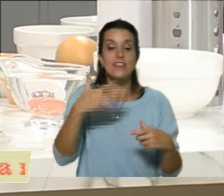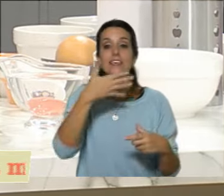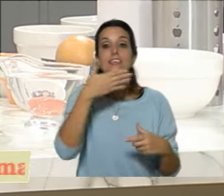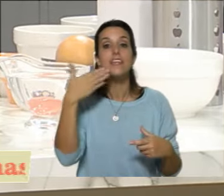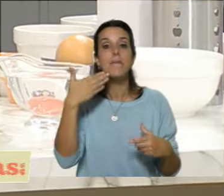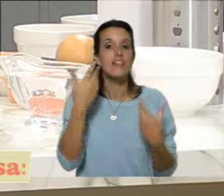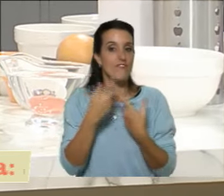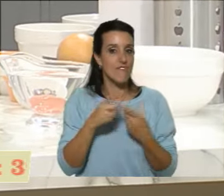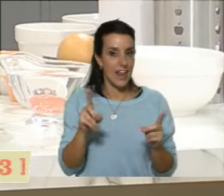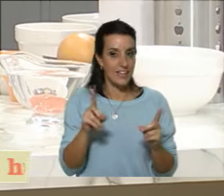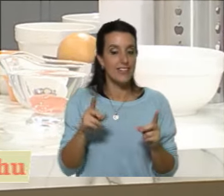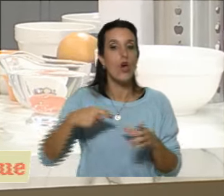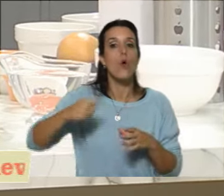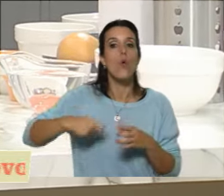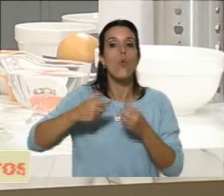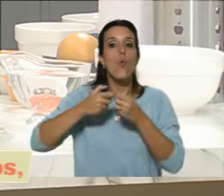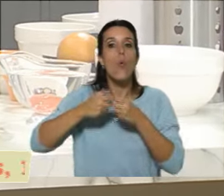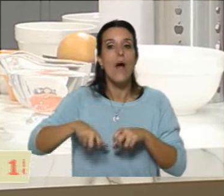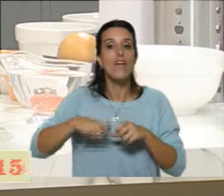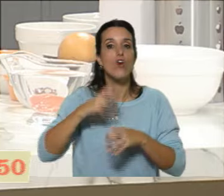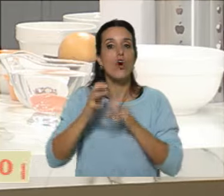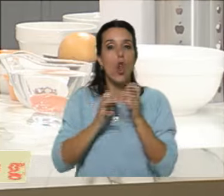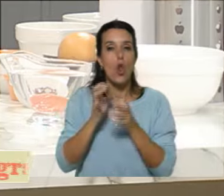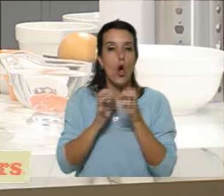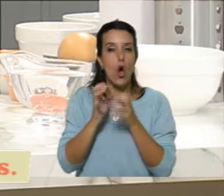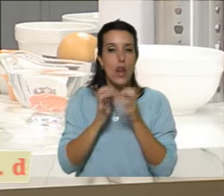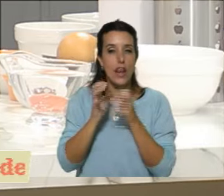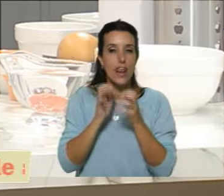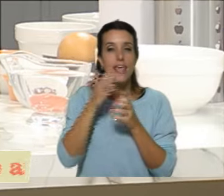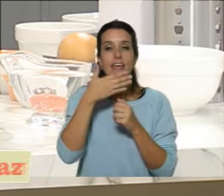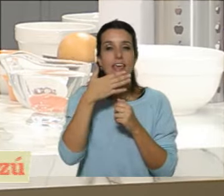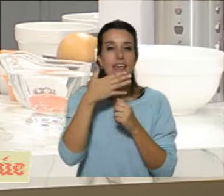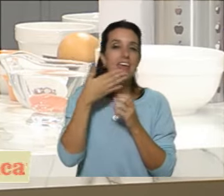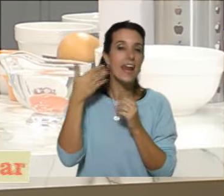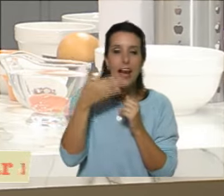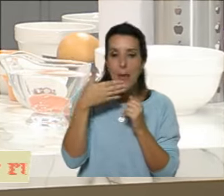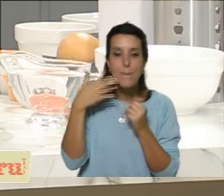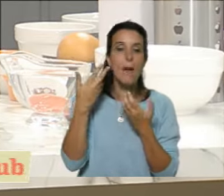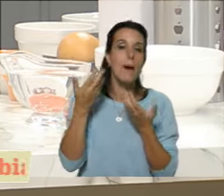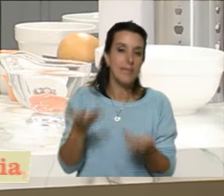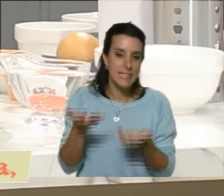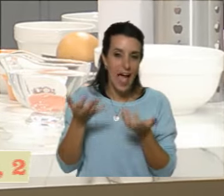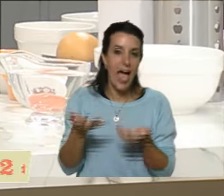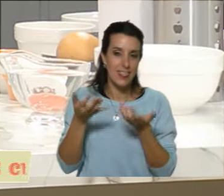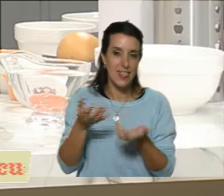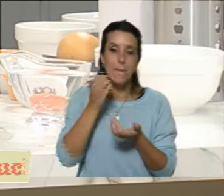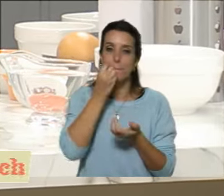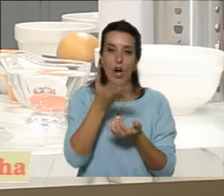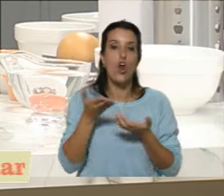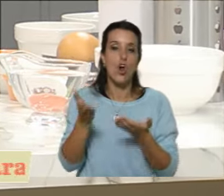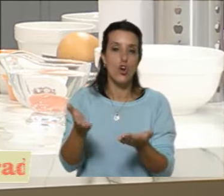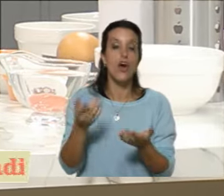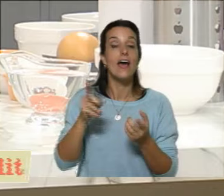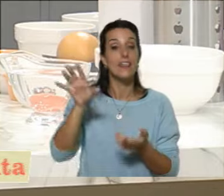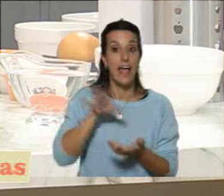usamos siempre. La hacemos con huevo para que nos quede no tan cremosita, sino que para que nos quede más espesa, para que aguante más en el horno.